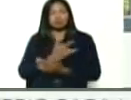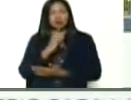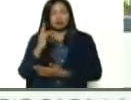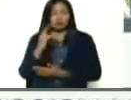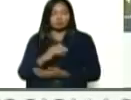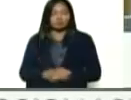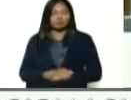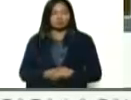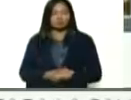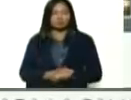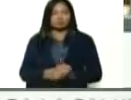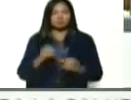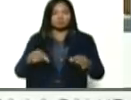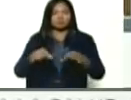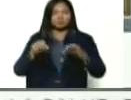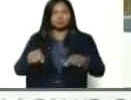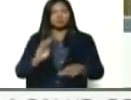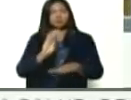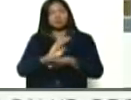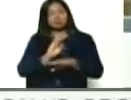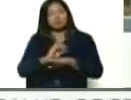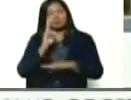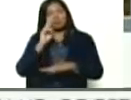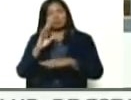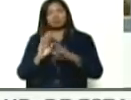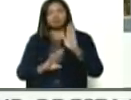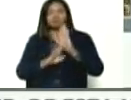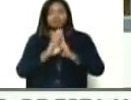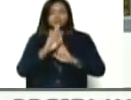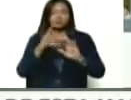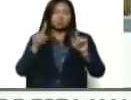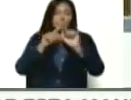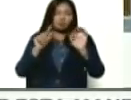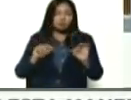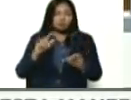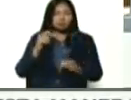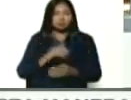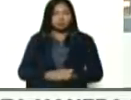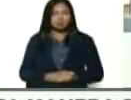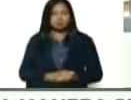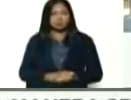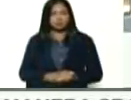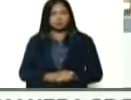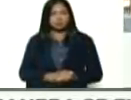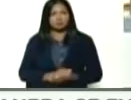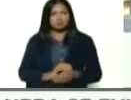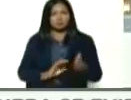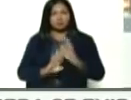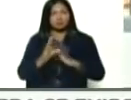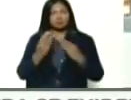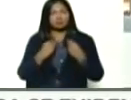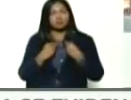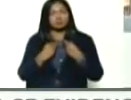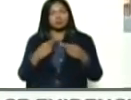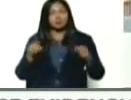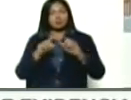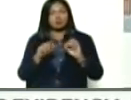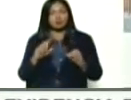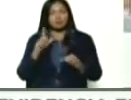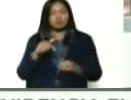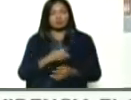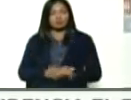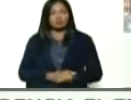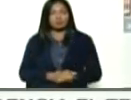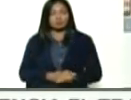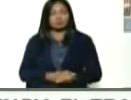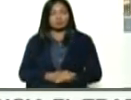sembrar cuidar y ver crecer cómo crece su vida cómo crecen sus sueños